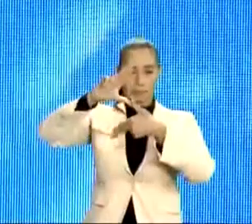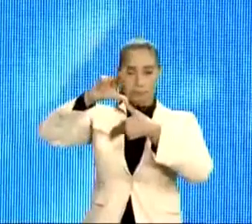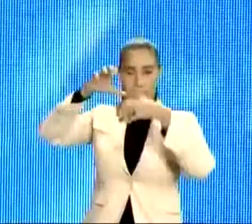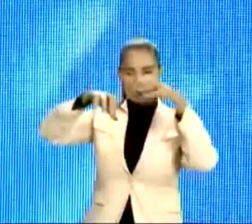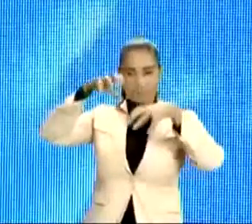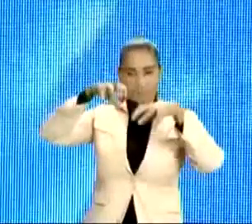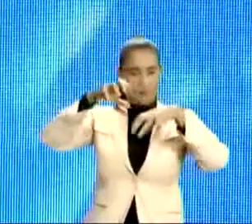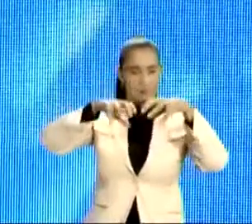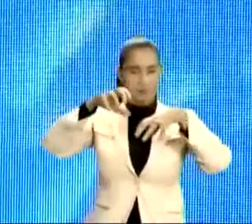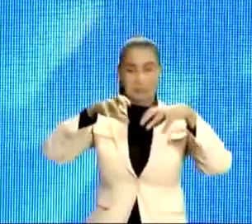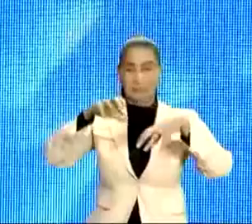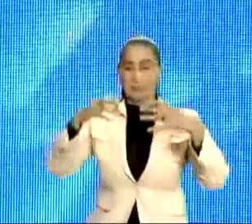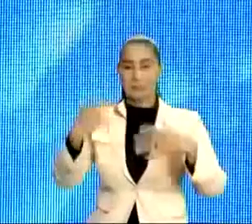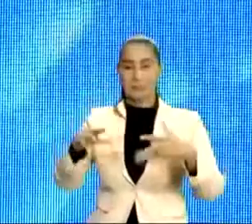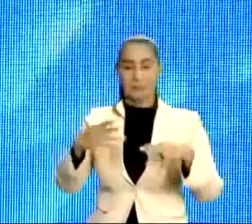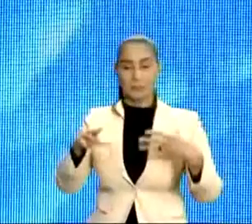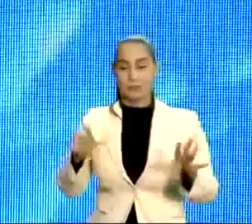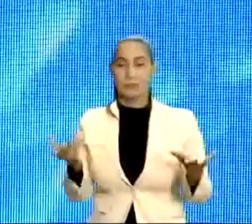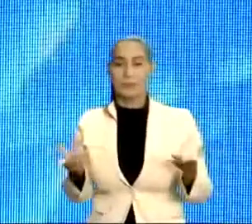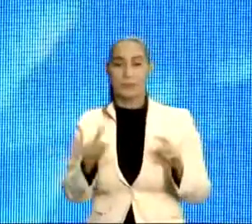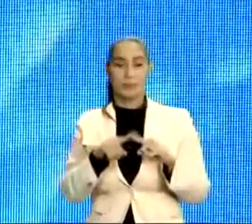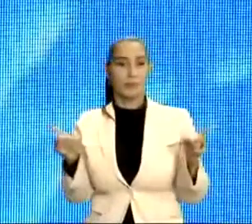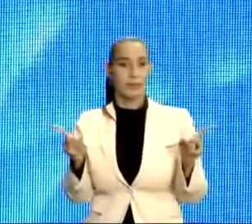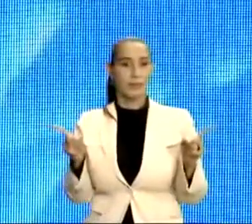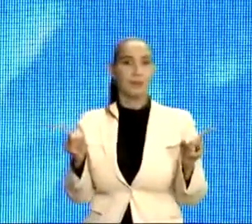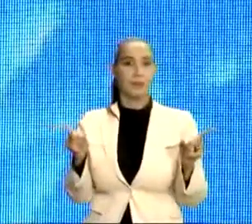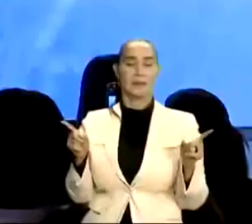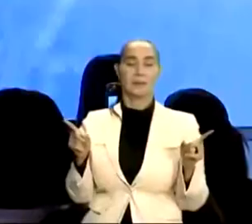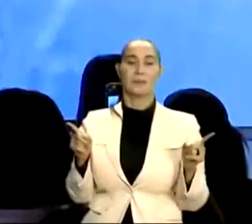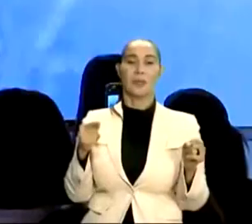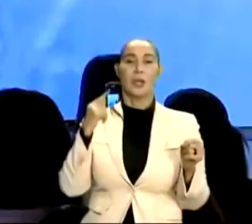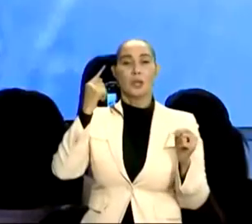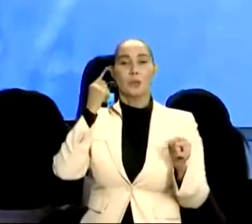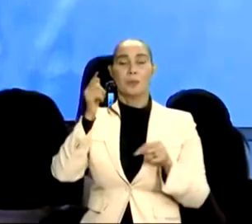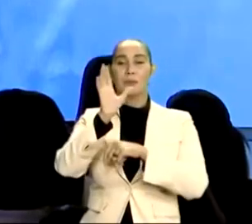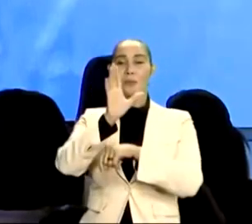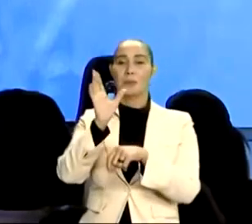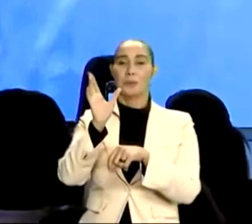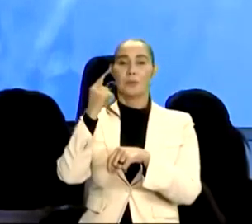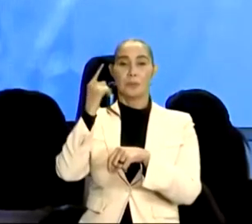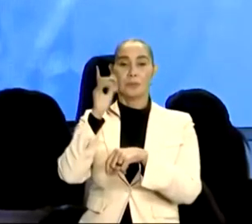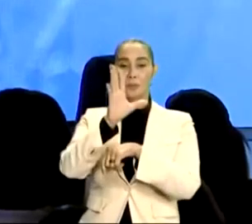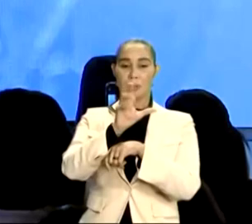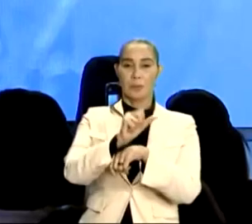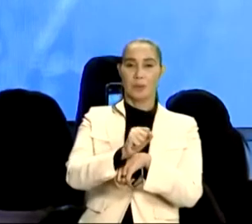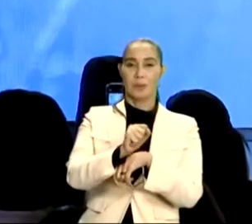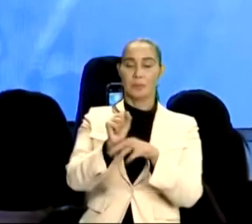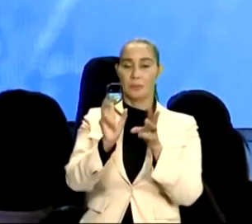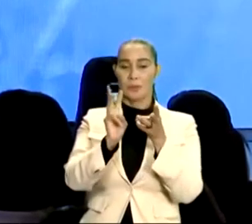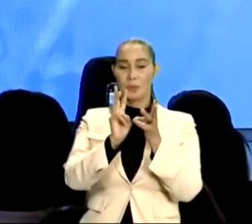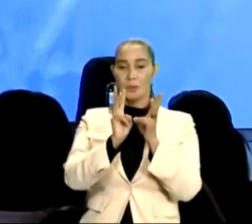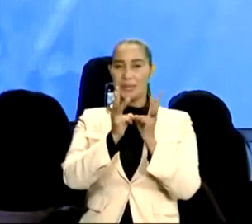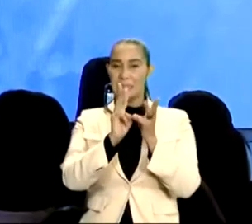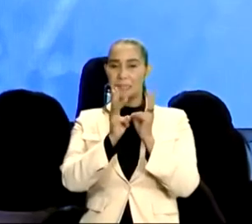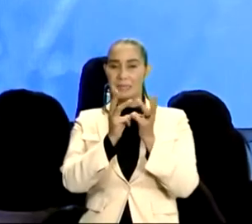soy Luis abinader ahora el candidato y yo soy Luis abinader el pres es una sola persona y esa sola persona Ahora se llama Luis